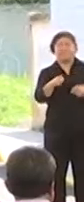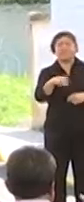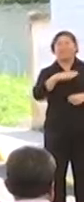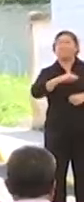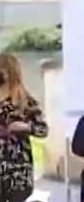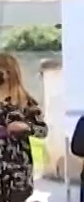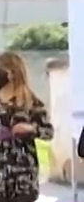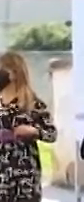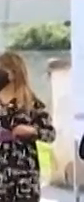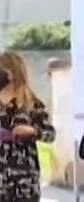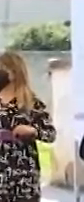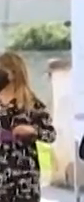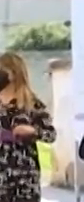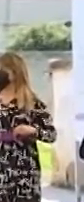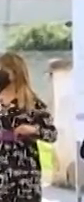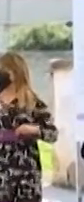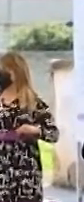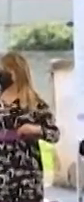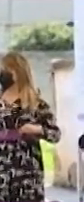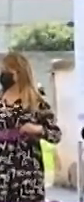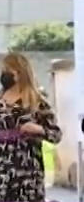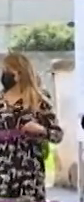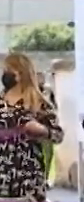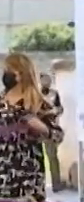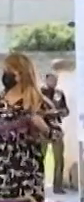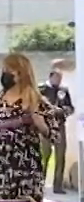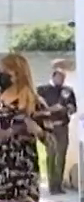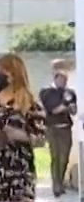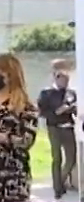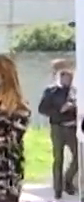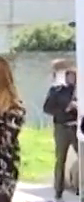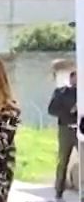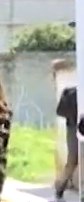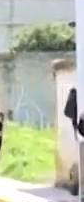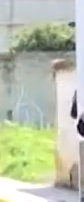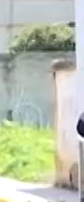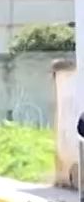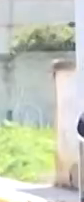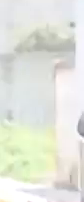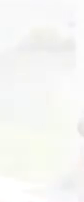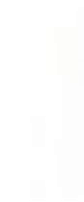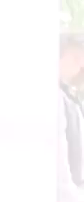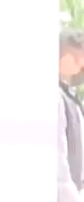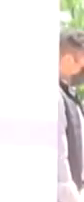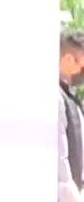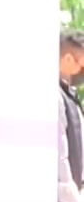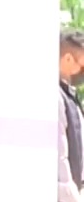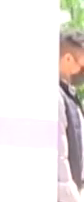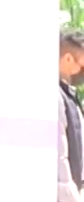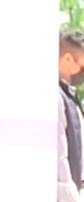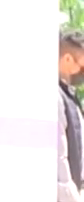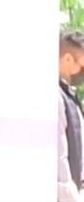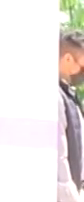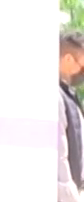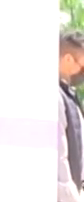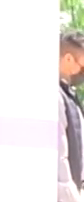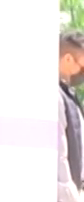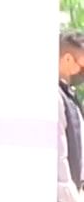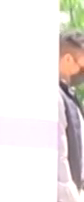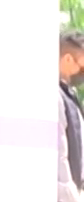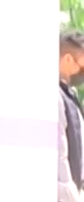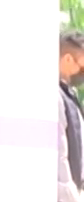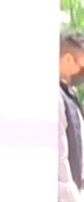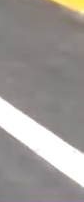continuará visitando a los municipios para atender las necesidades de la población y resolver sus problemas. En su oportunidad, el secretario